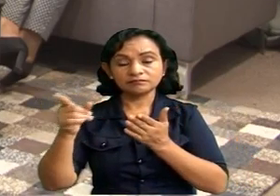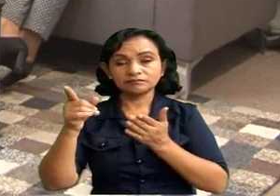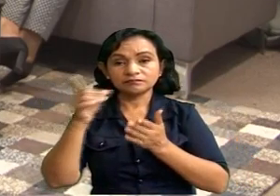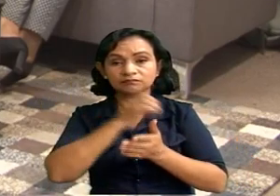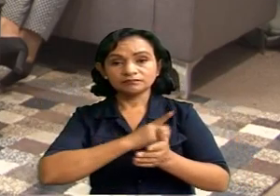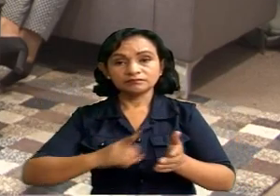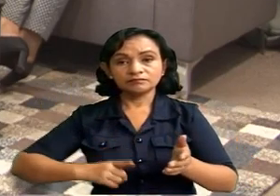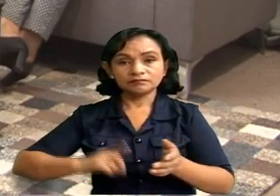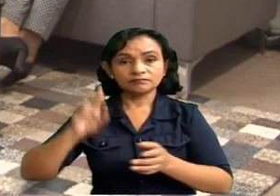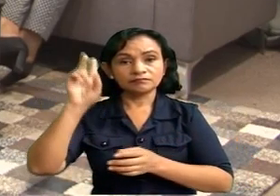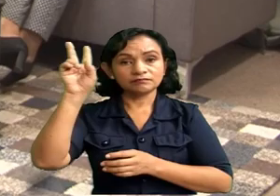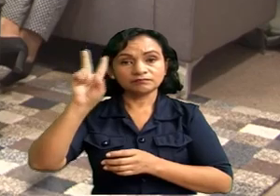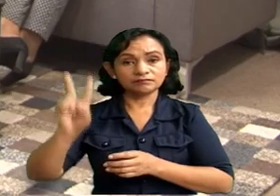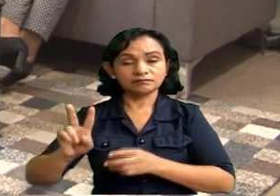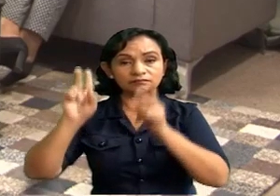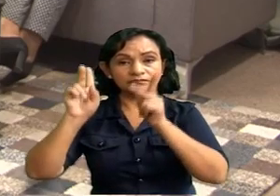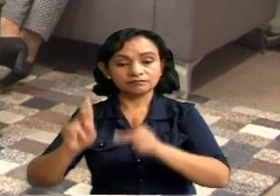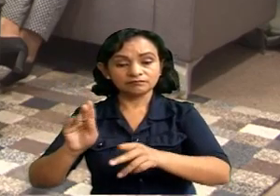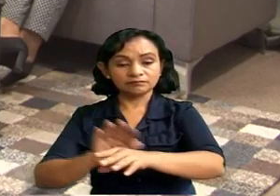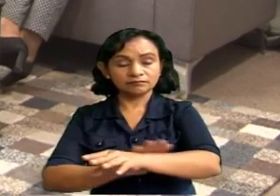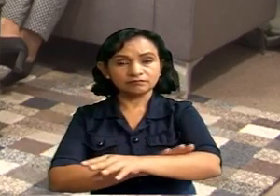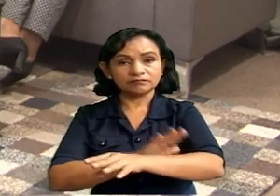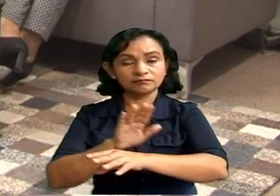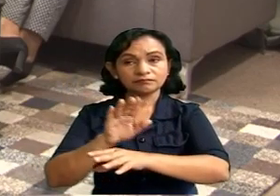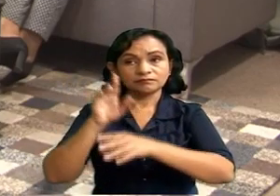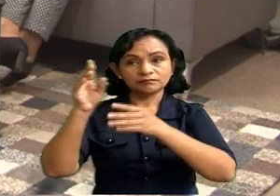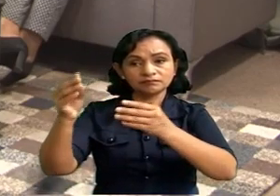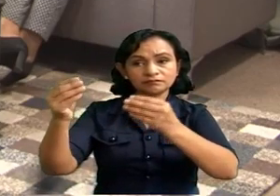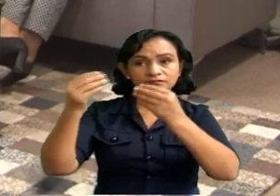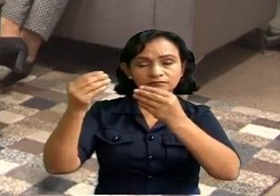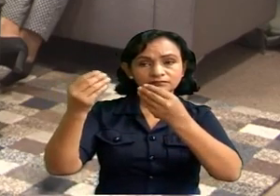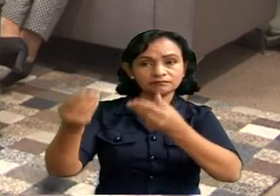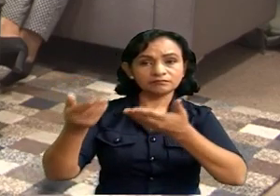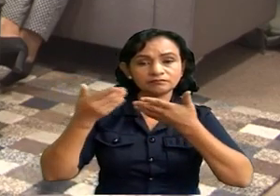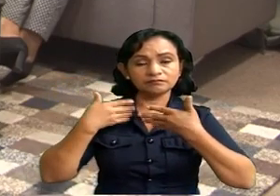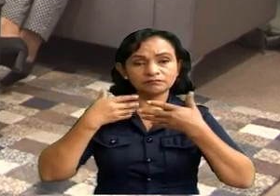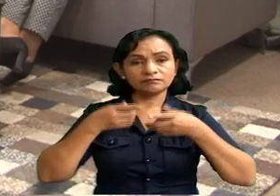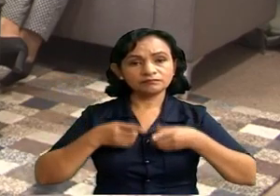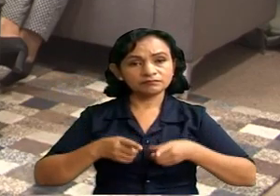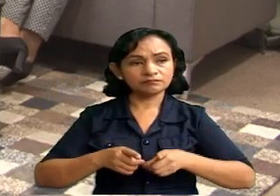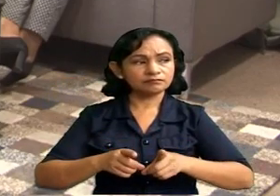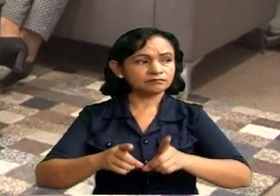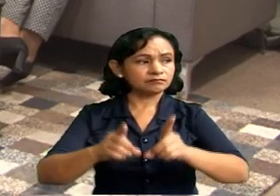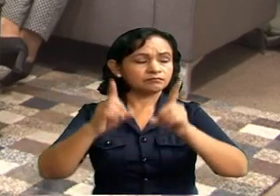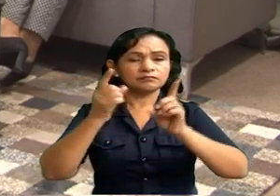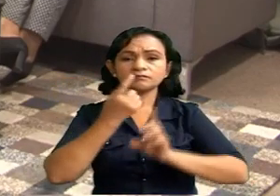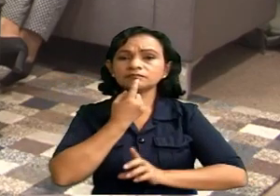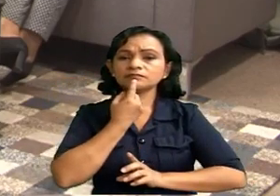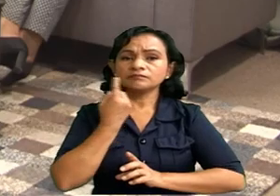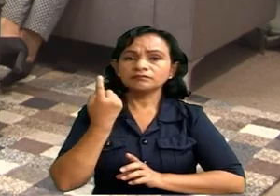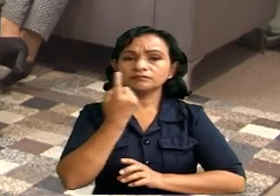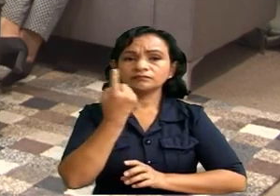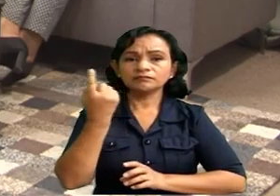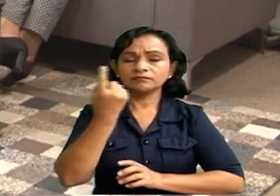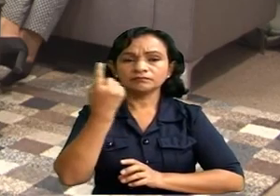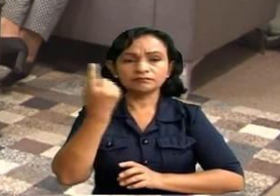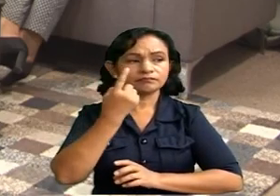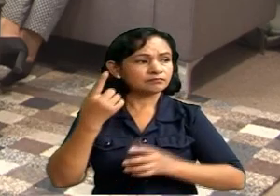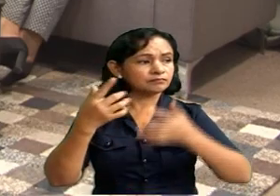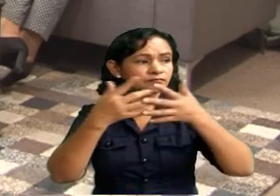un venezolano? O sea, él nos dejó calado la dignidad. O sea, ¿quiénes son los gringos para venir a decidir